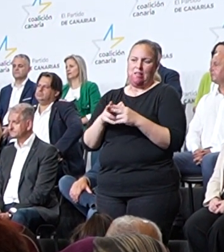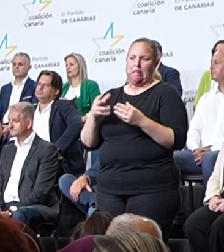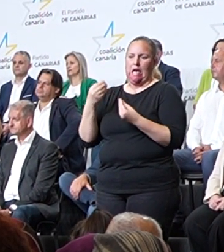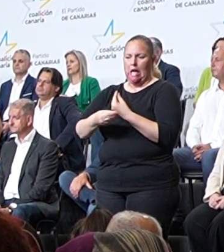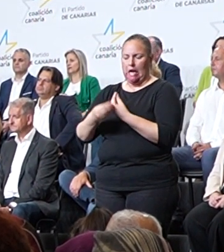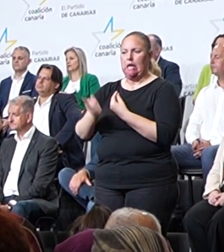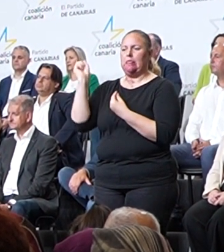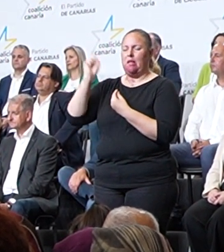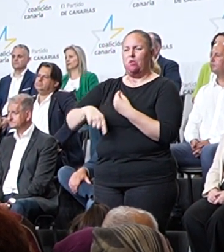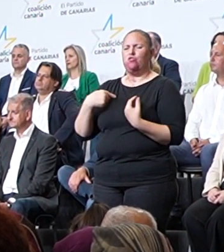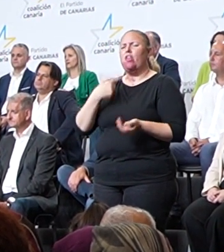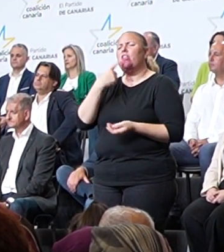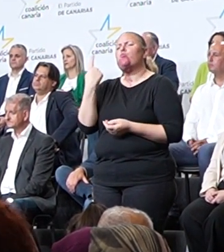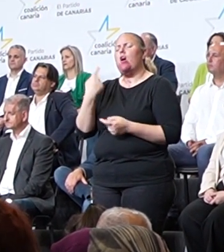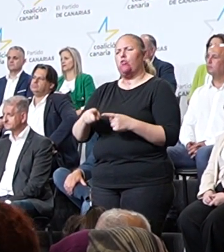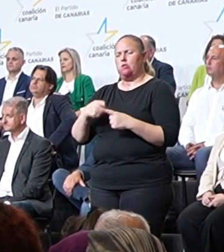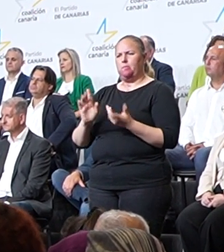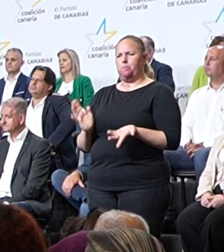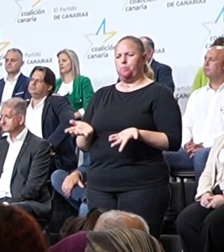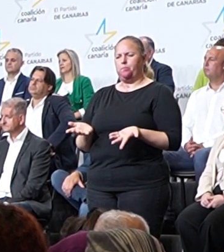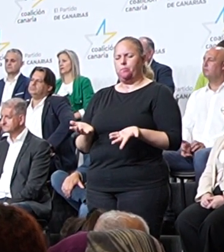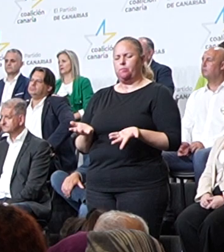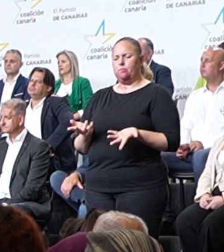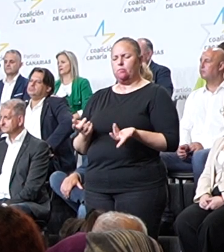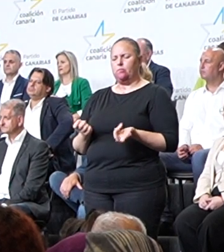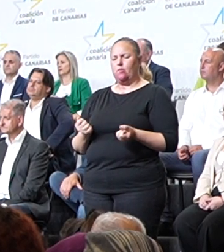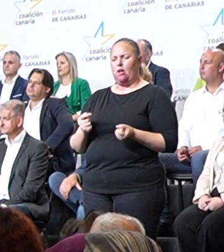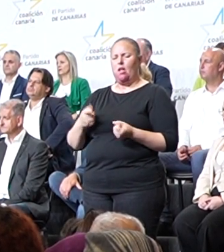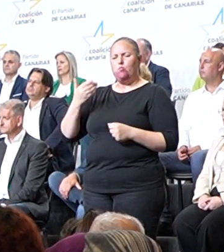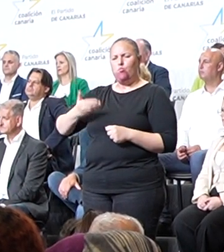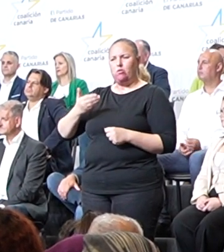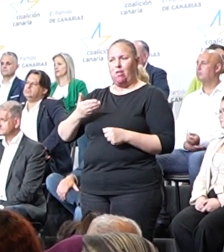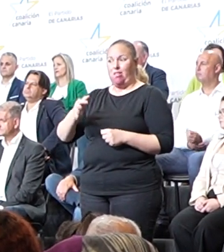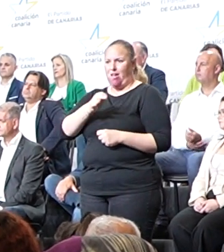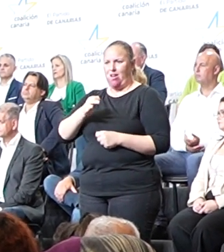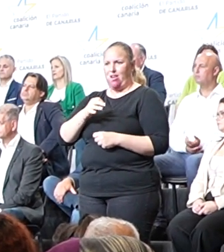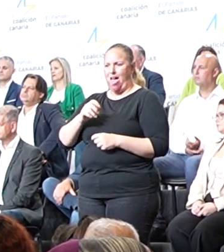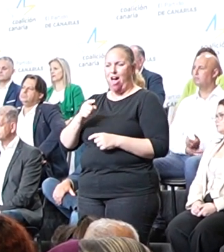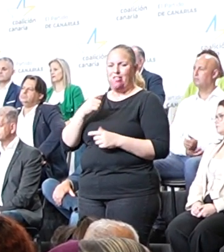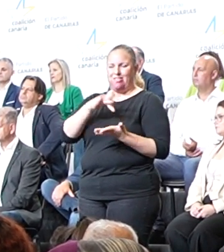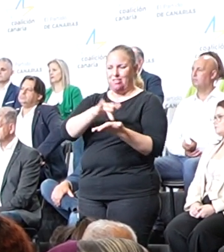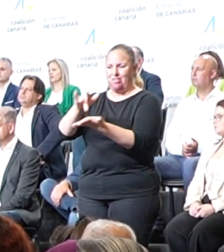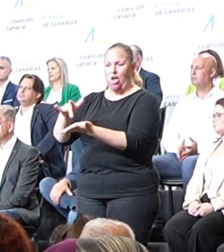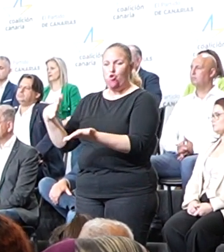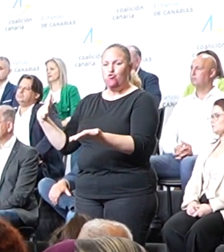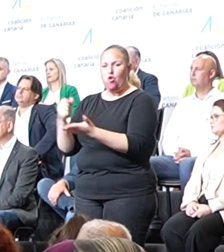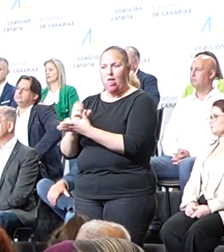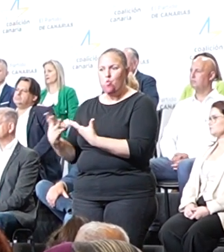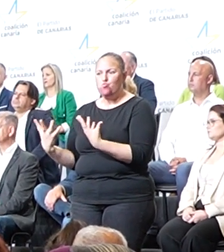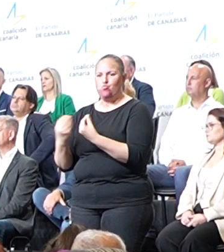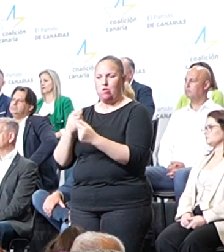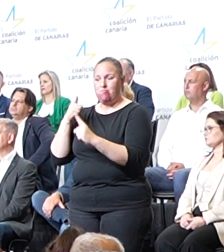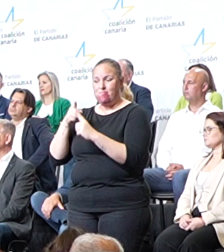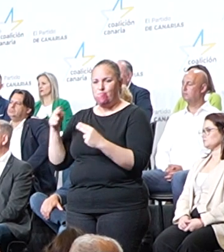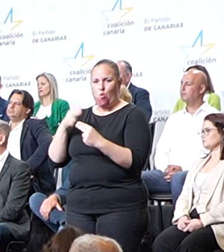Y yo les digo una cosa, es importante que haya gente de todas las islas que haga políticas para todas las islas, pero